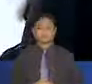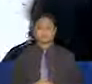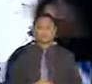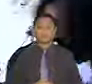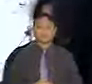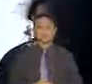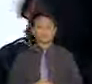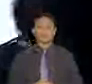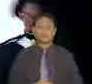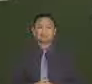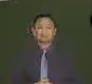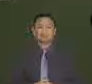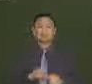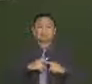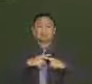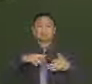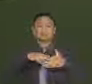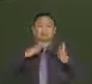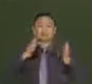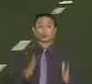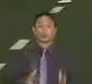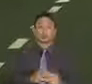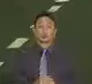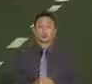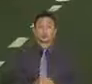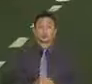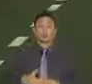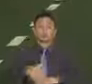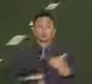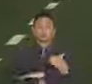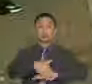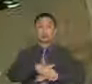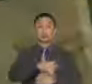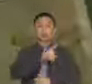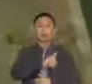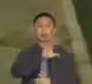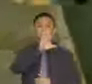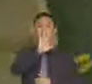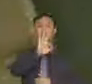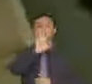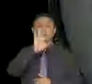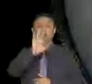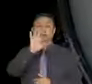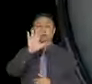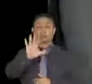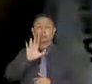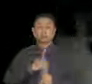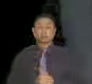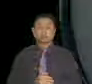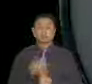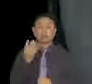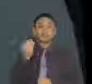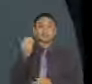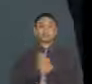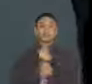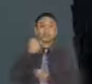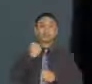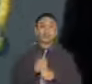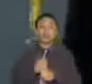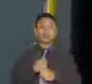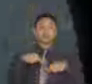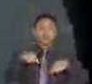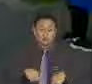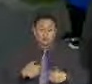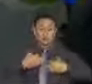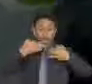los ex estudiantes suenan en las calles capitalinas desde 1995 hace 14 años se constituyeron